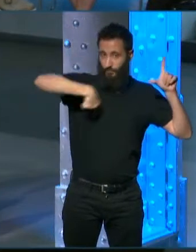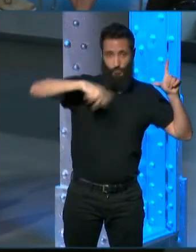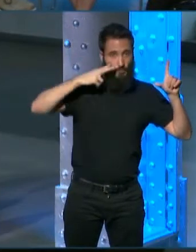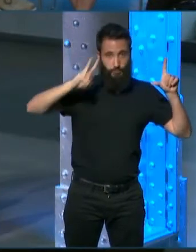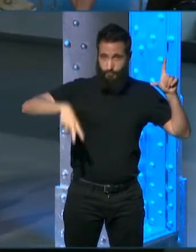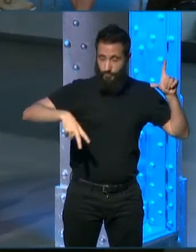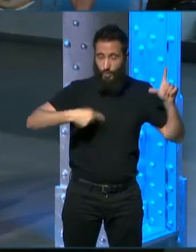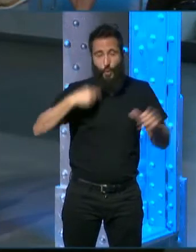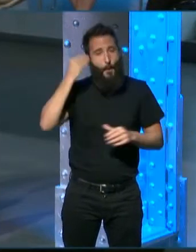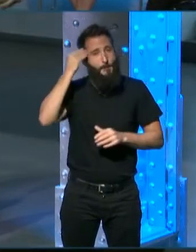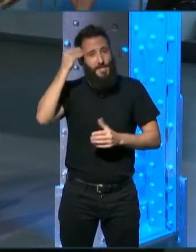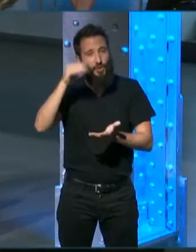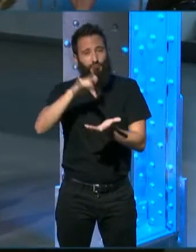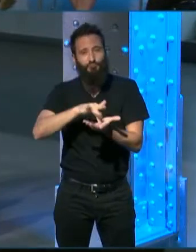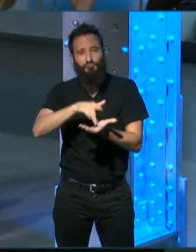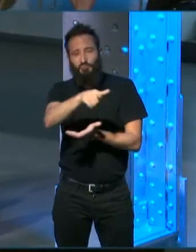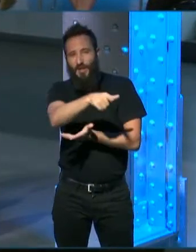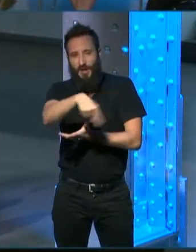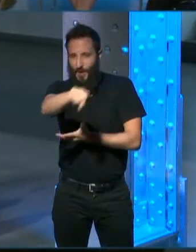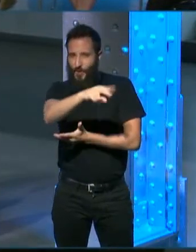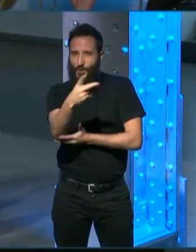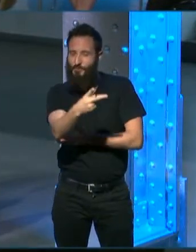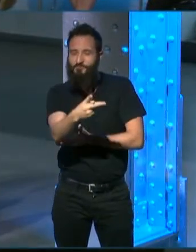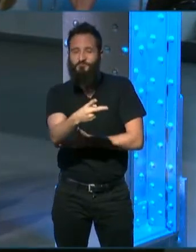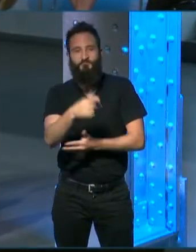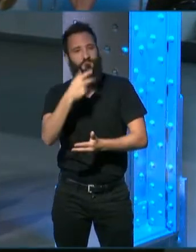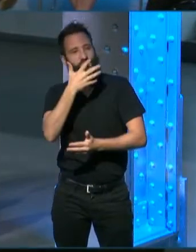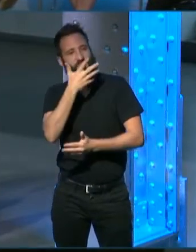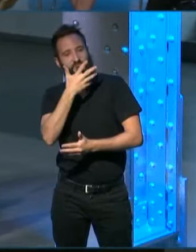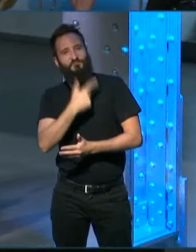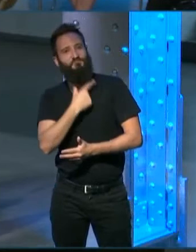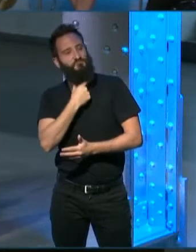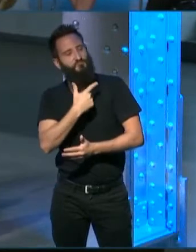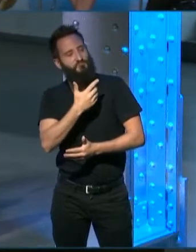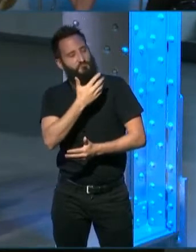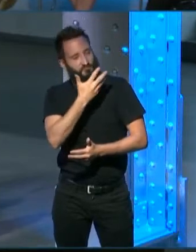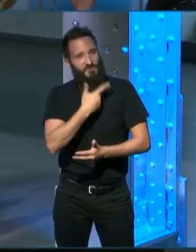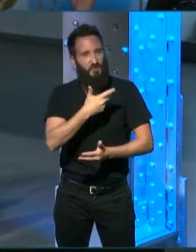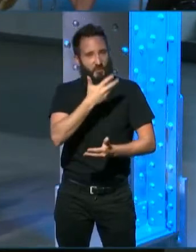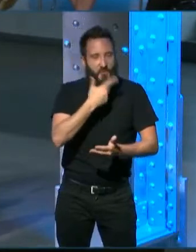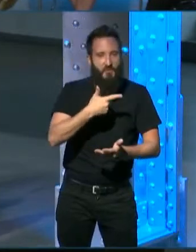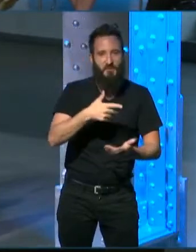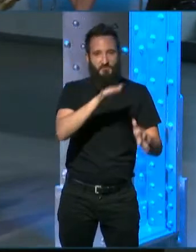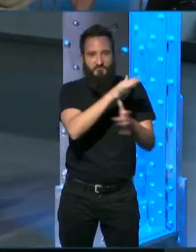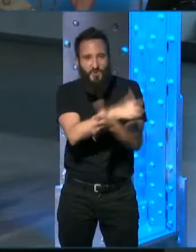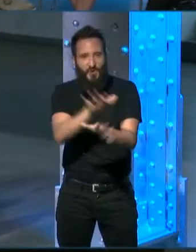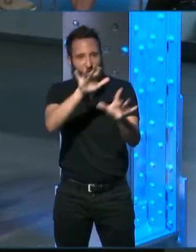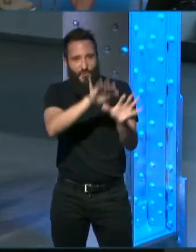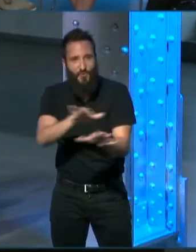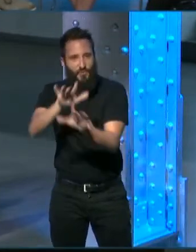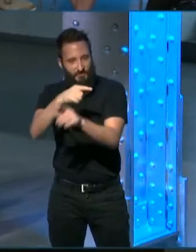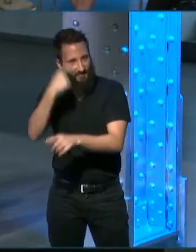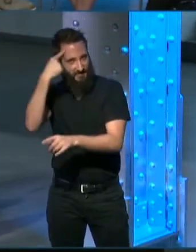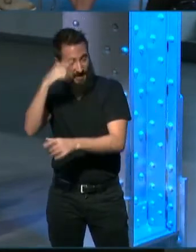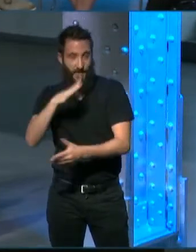creo que han sabido jugar muy bien con cada uno de nosotros. Es un documental que nos hace